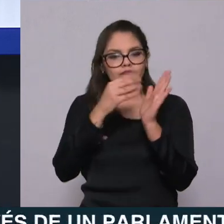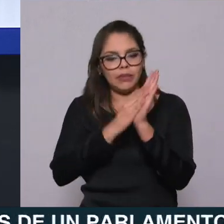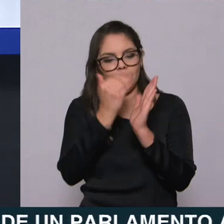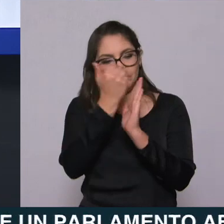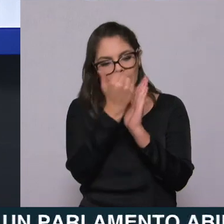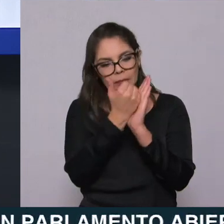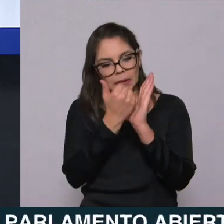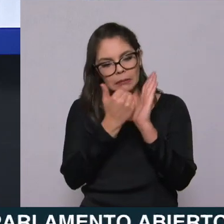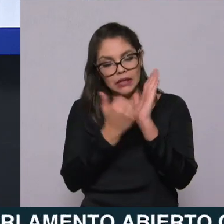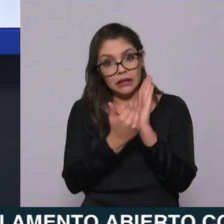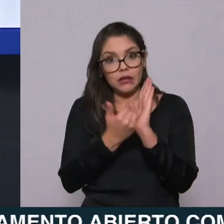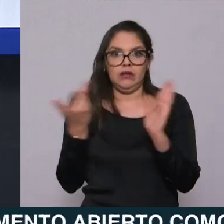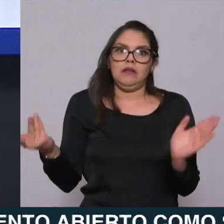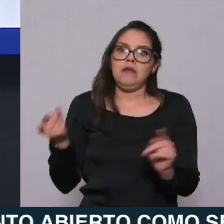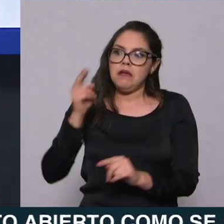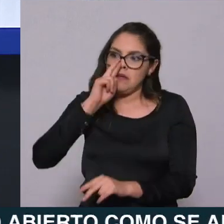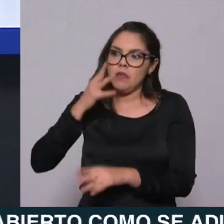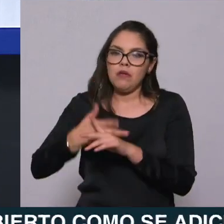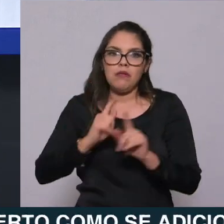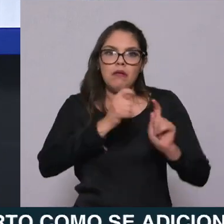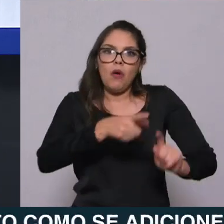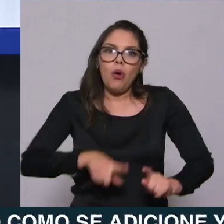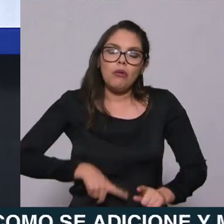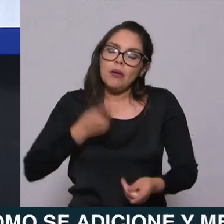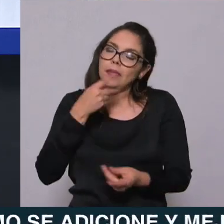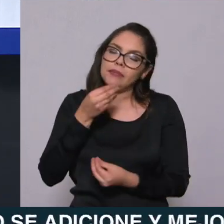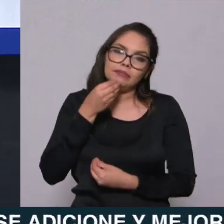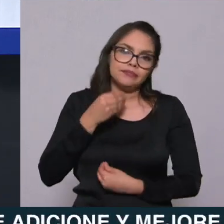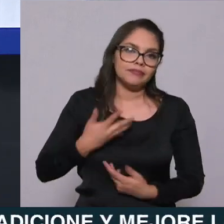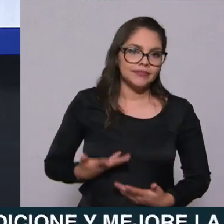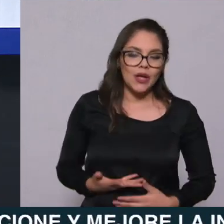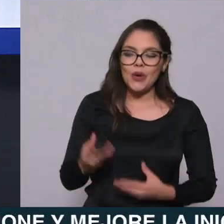por esta labor y nuestro agradecimiento porque nos hayas acompañado esta noche, gracias. Gerardo. Muchísimas gracias.